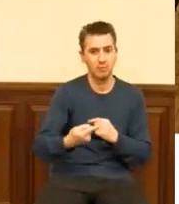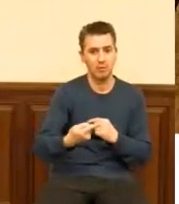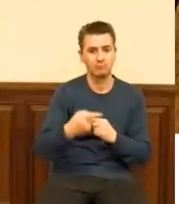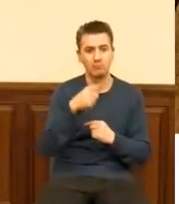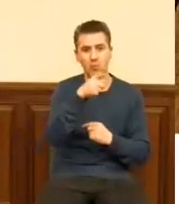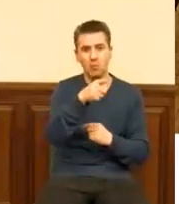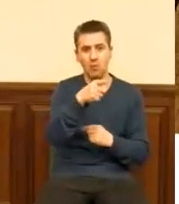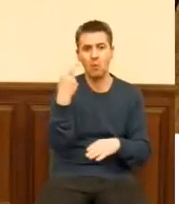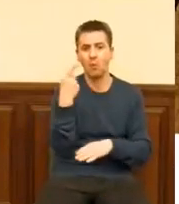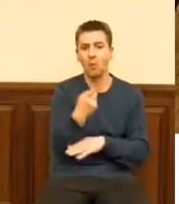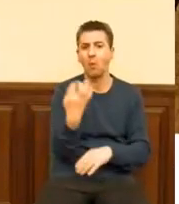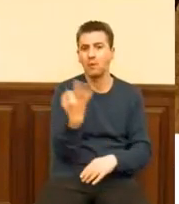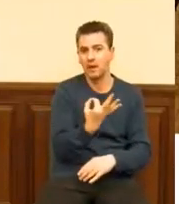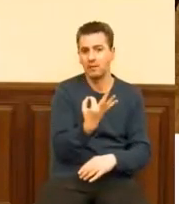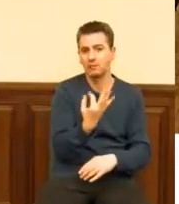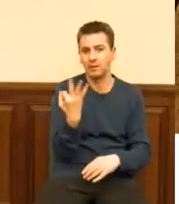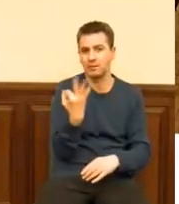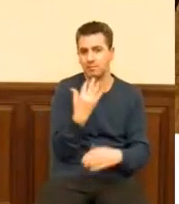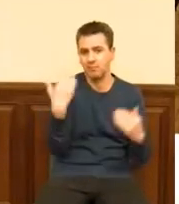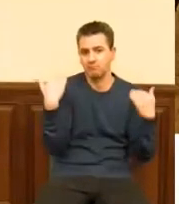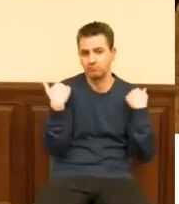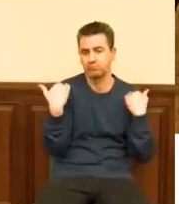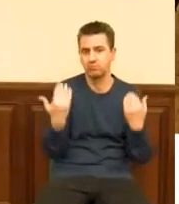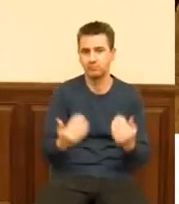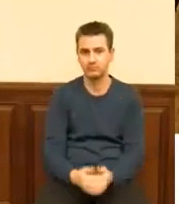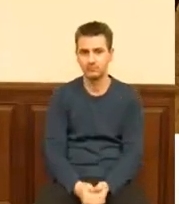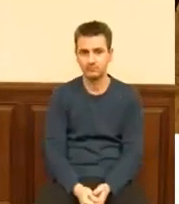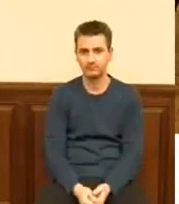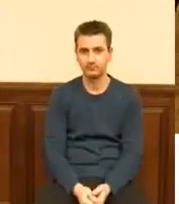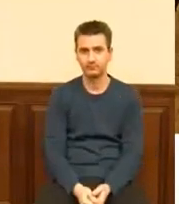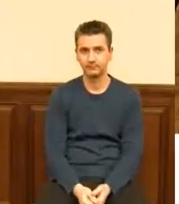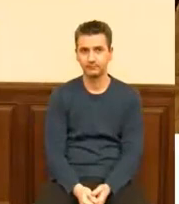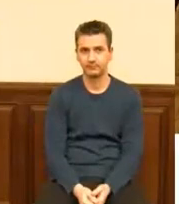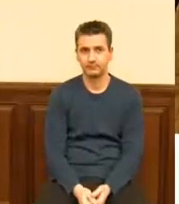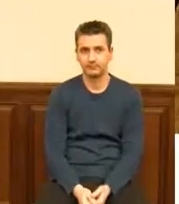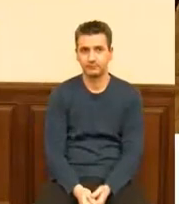sus obligaciones. Si es que no hay más,